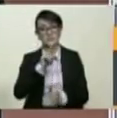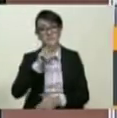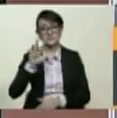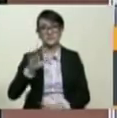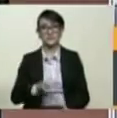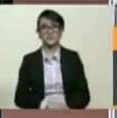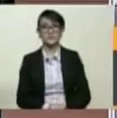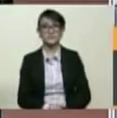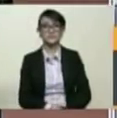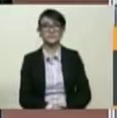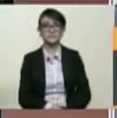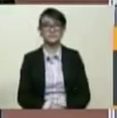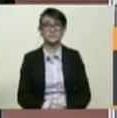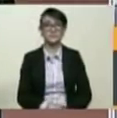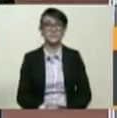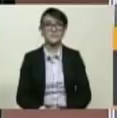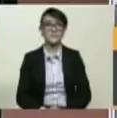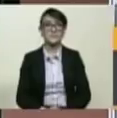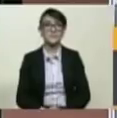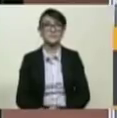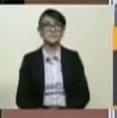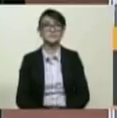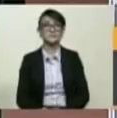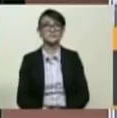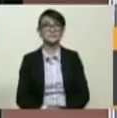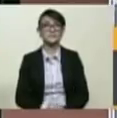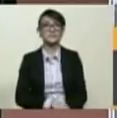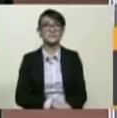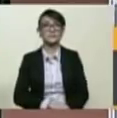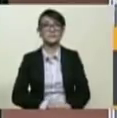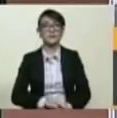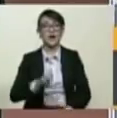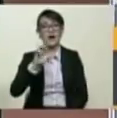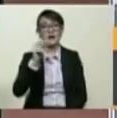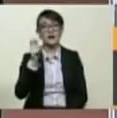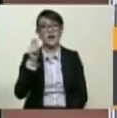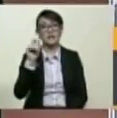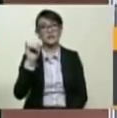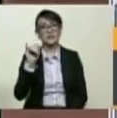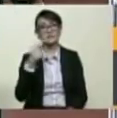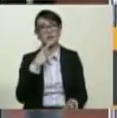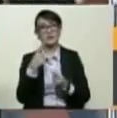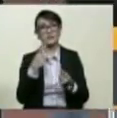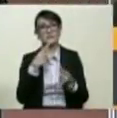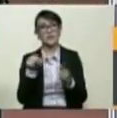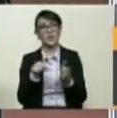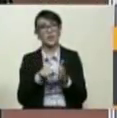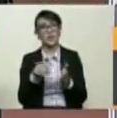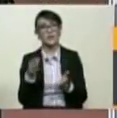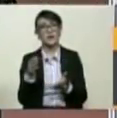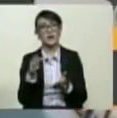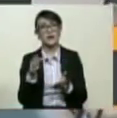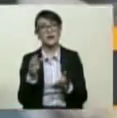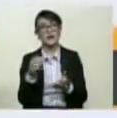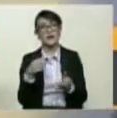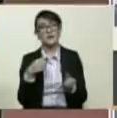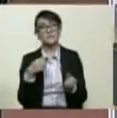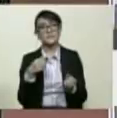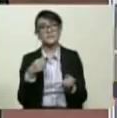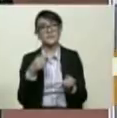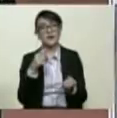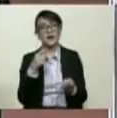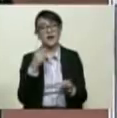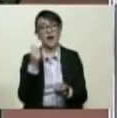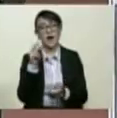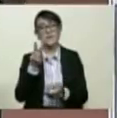2025. Aquí está el señor Ratti, candidato de la derecha, entrevistado en la Agencia Venezolana de